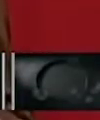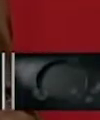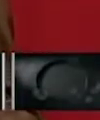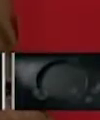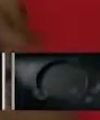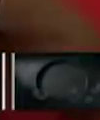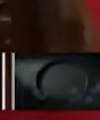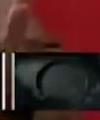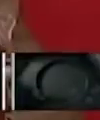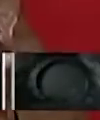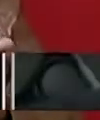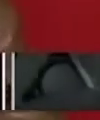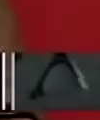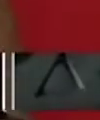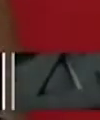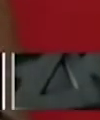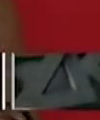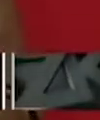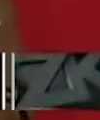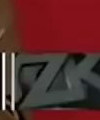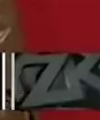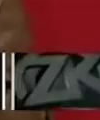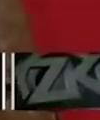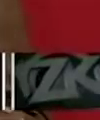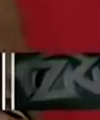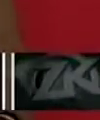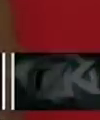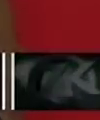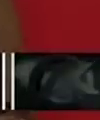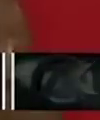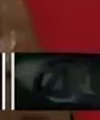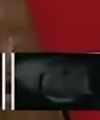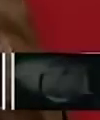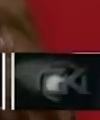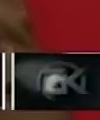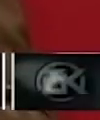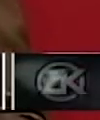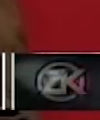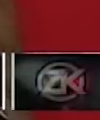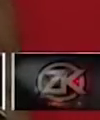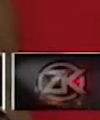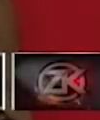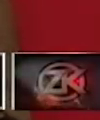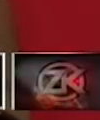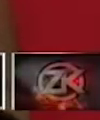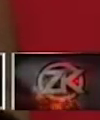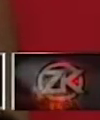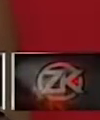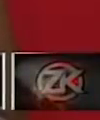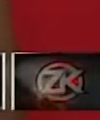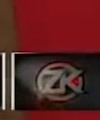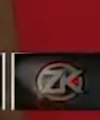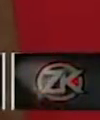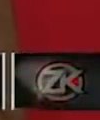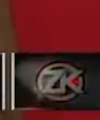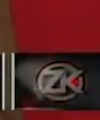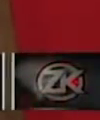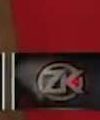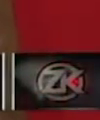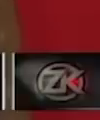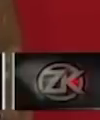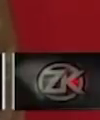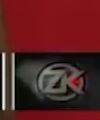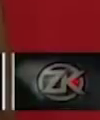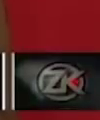generar es que más pueblos salgan a la calle. O sea, son unos tipos que ni siquiera van a un golpe sin estudiar contra quién van. Así